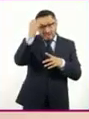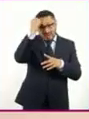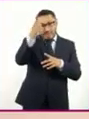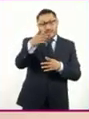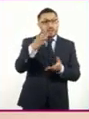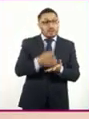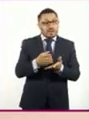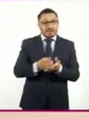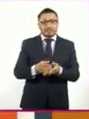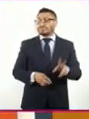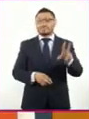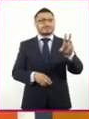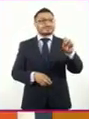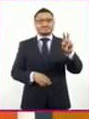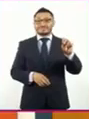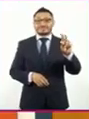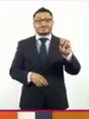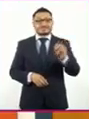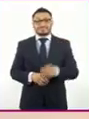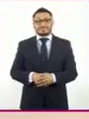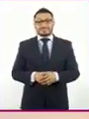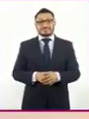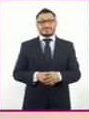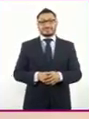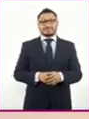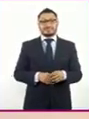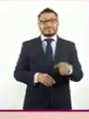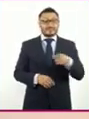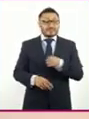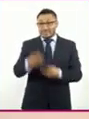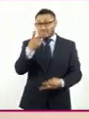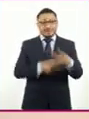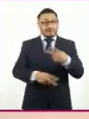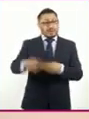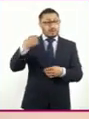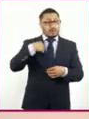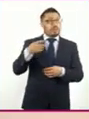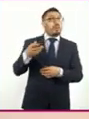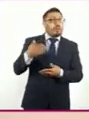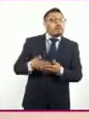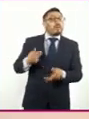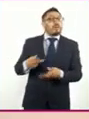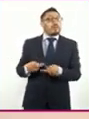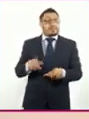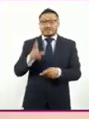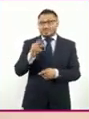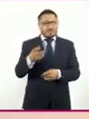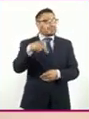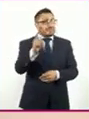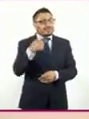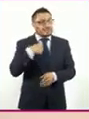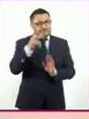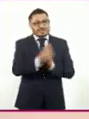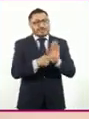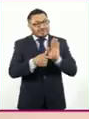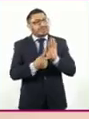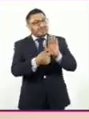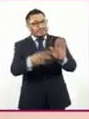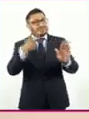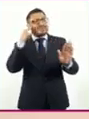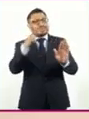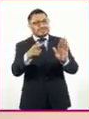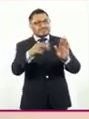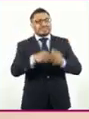Pues no es que viniera preparada, ¿verdad? Pero tengo un video en el que podemos